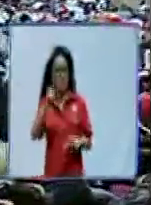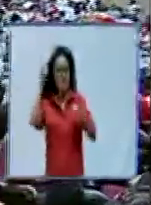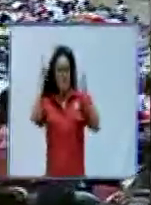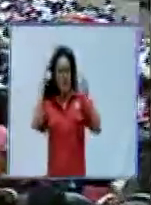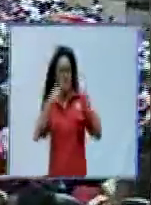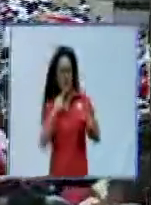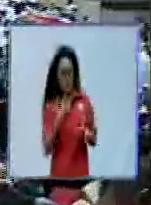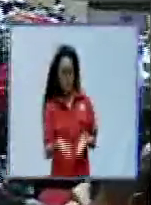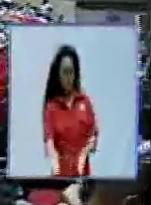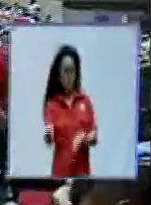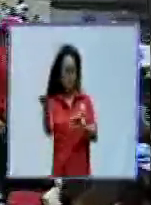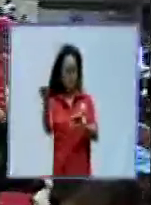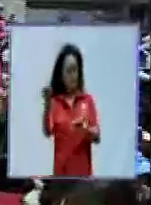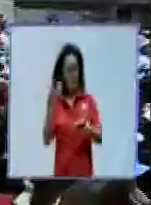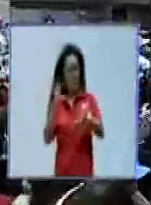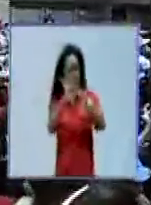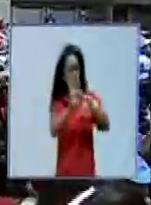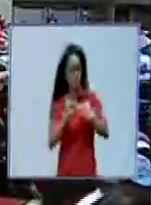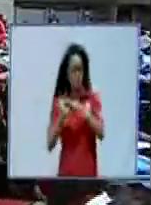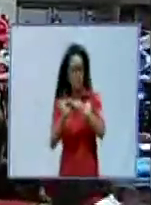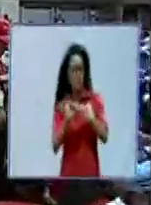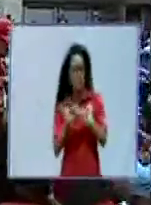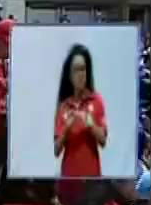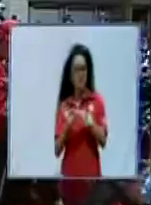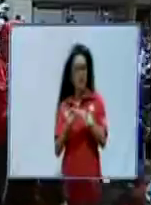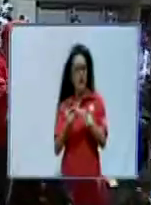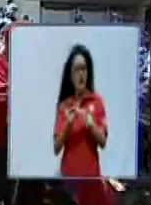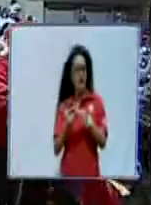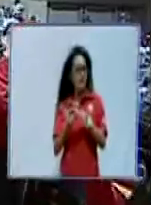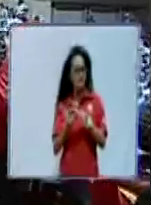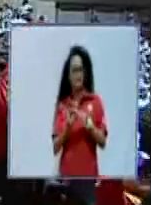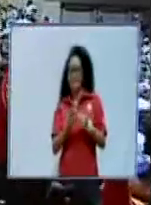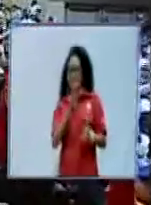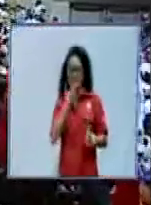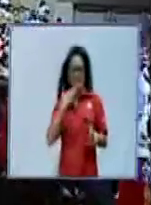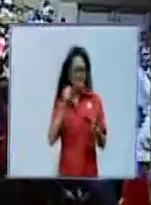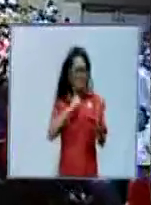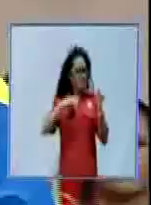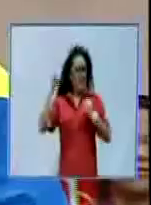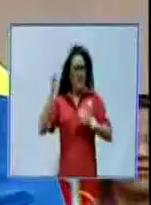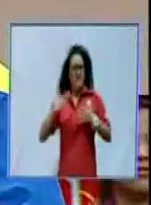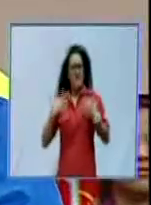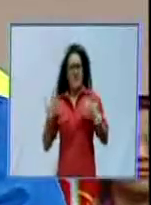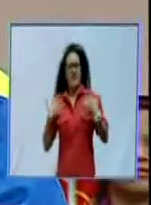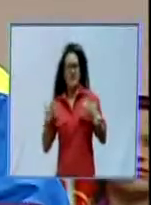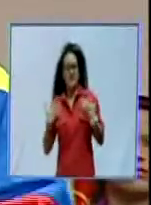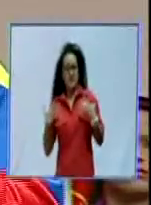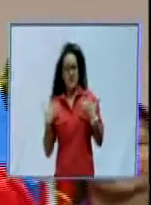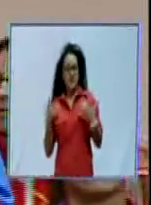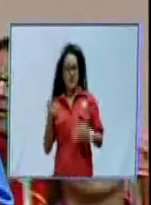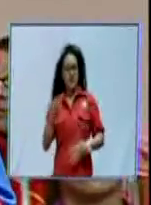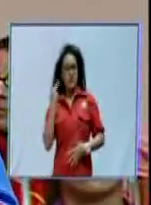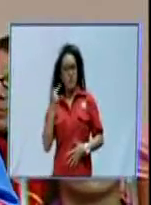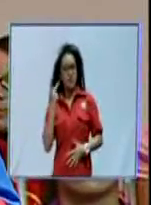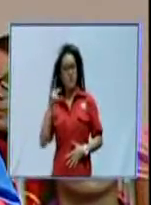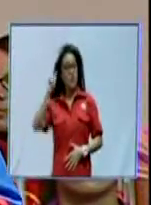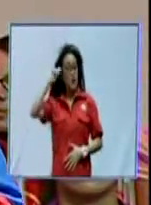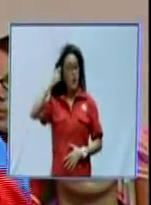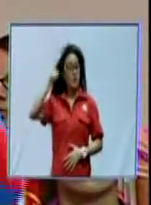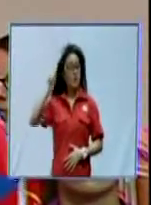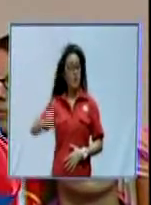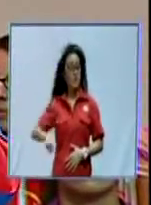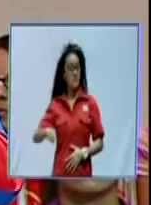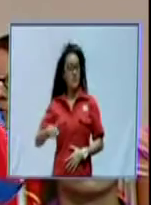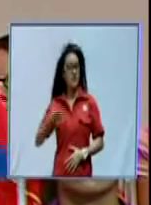Chávez de consolidar, como diría Bolívar, la mayor suma de felicidad, de seguridad y estabilidad política, pero un encuentro que